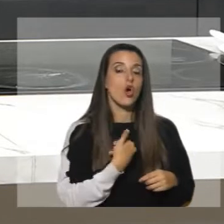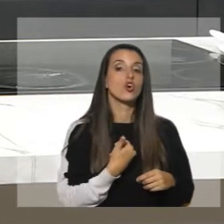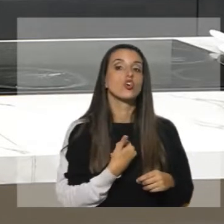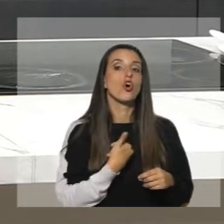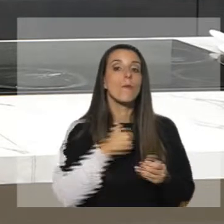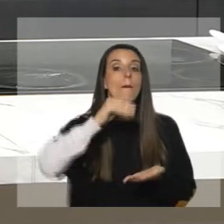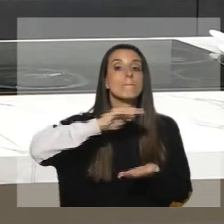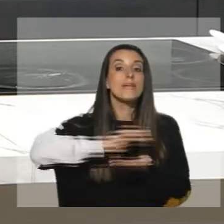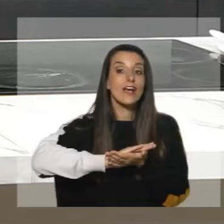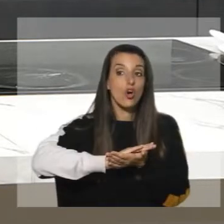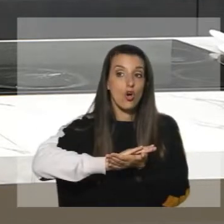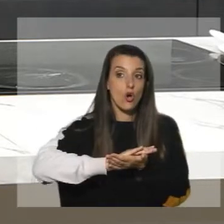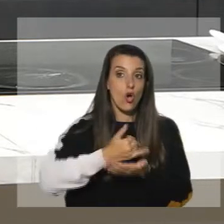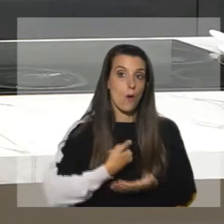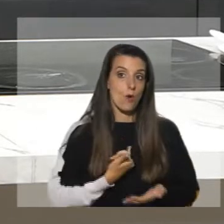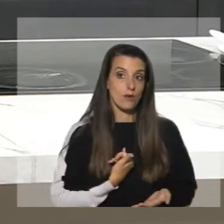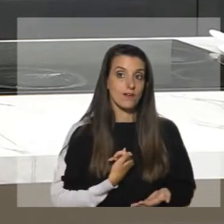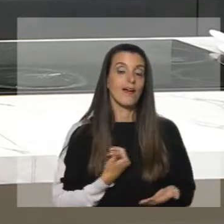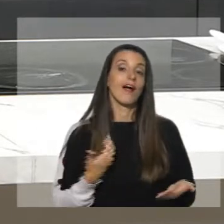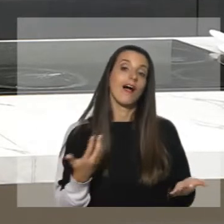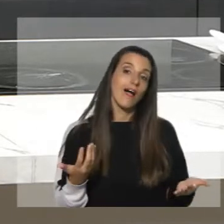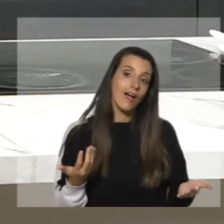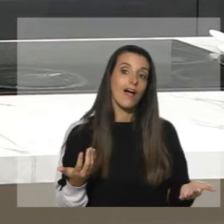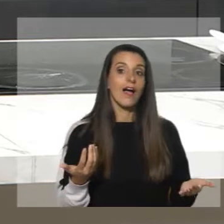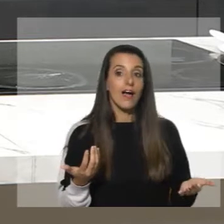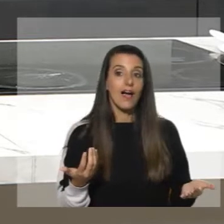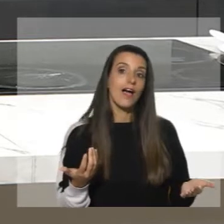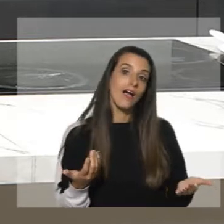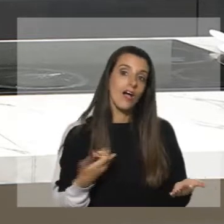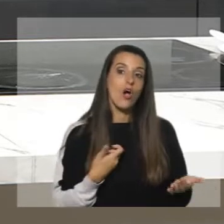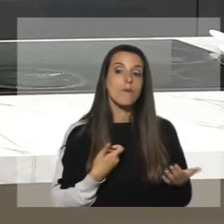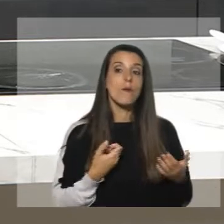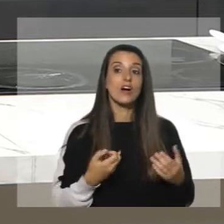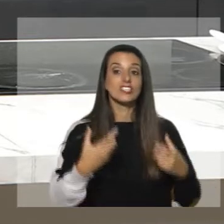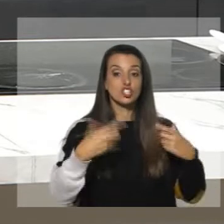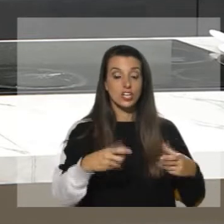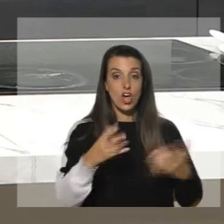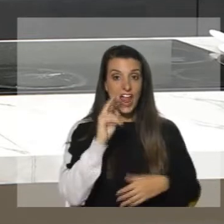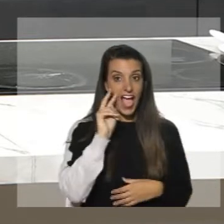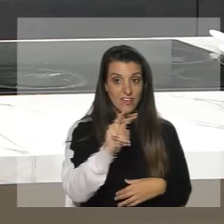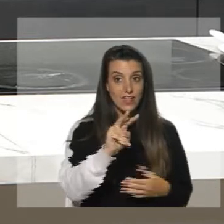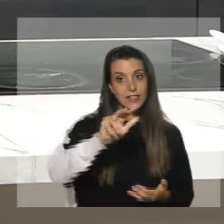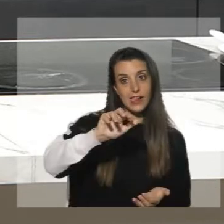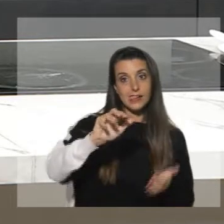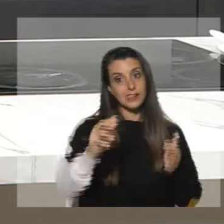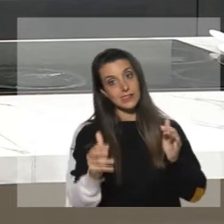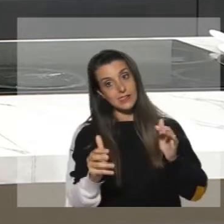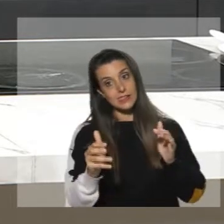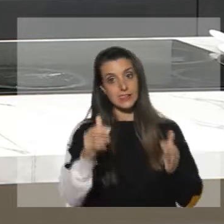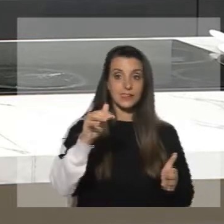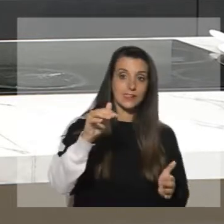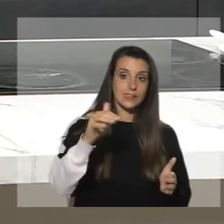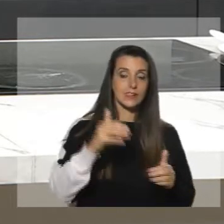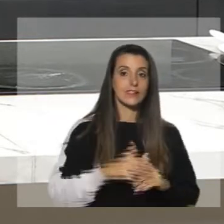los uní. Claro. Porque se fue como pegando. Además está la torta ahora, ustedes la ven y está inclinada. Ahí,